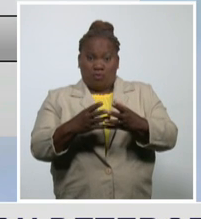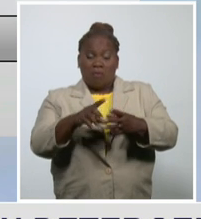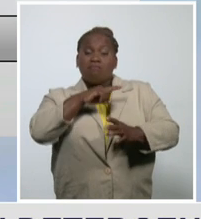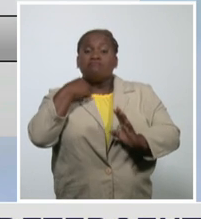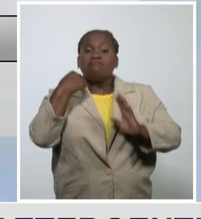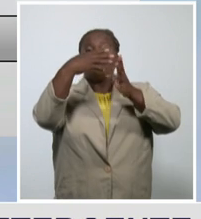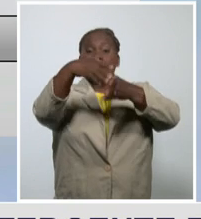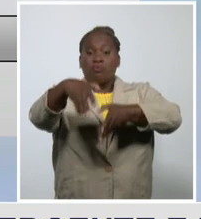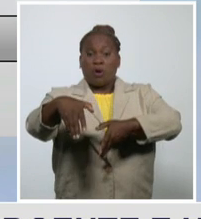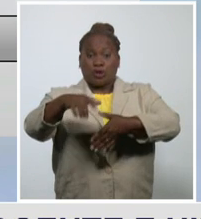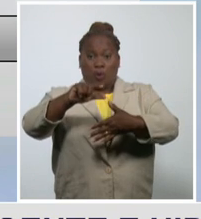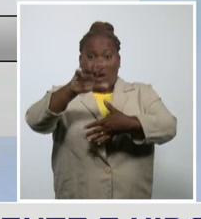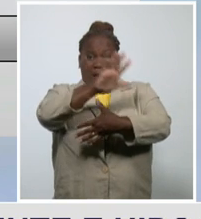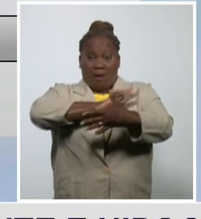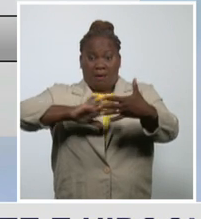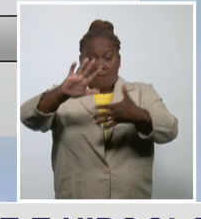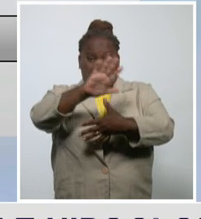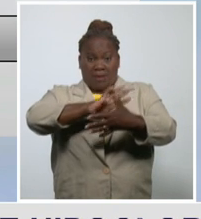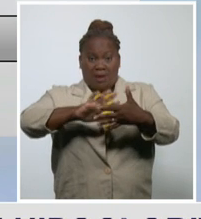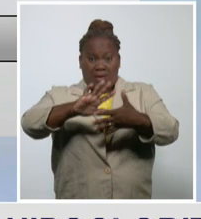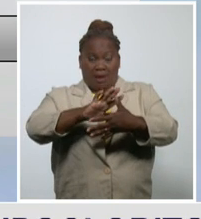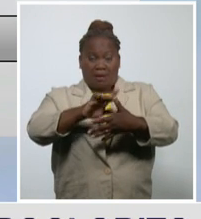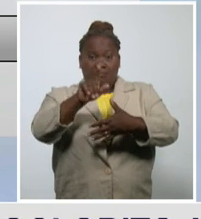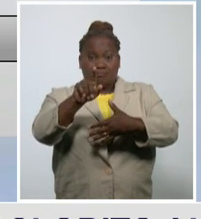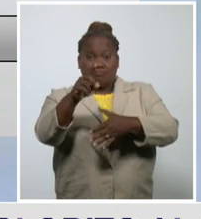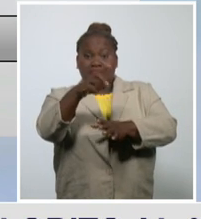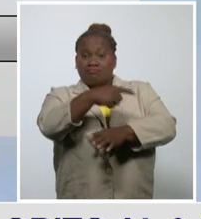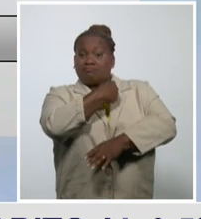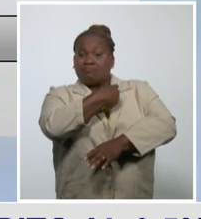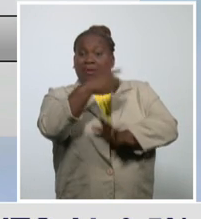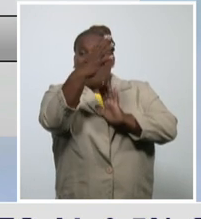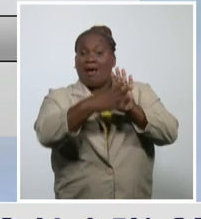en la región de las Américas, usted lo tiene aquí en esta gráfica,